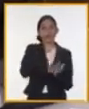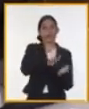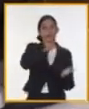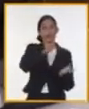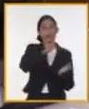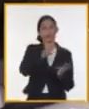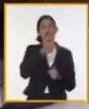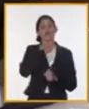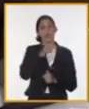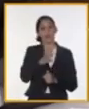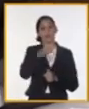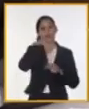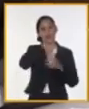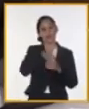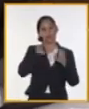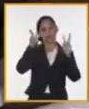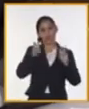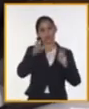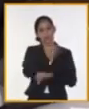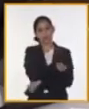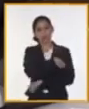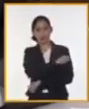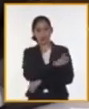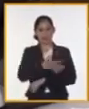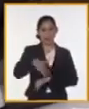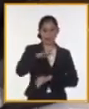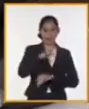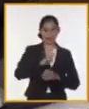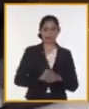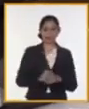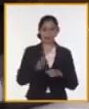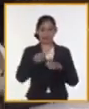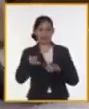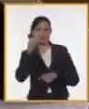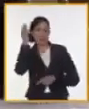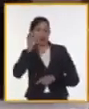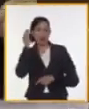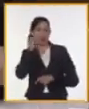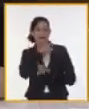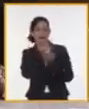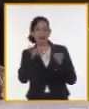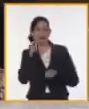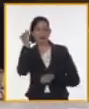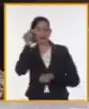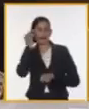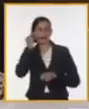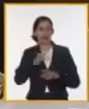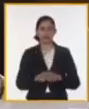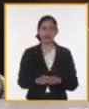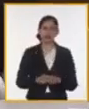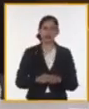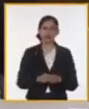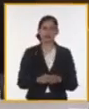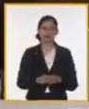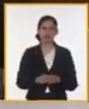de los asuntos aquí comentados. Otra opinión, otro criterio. Gerardo